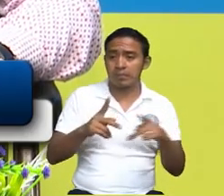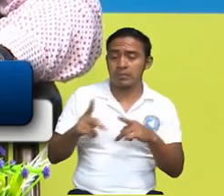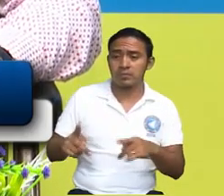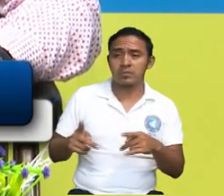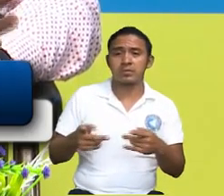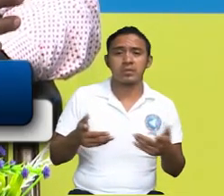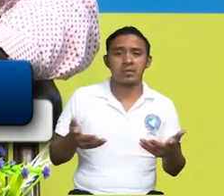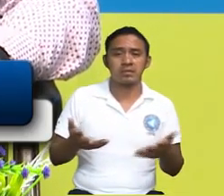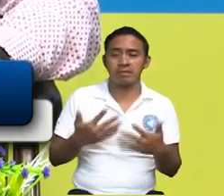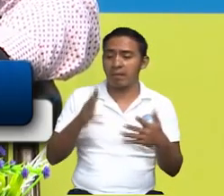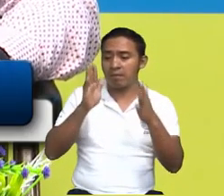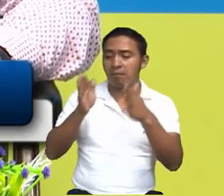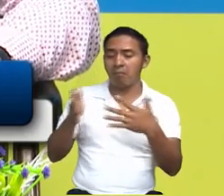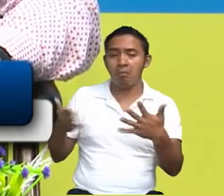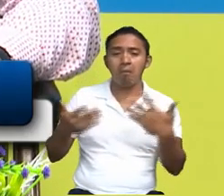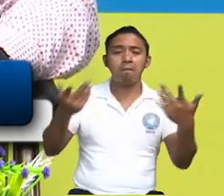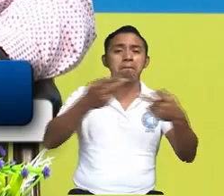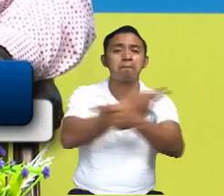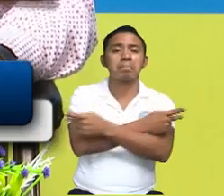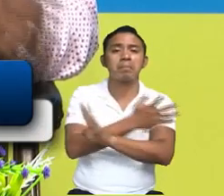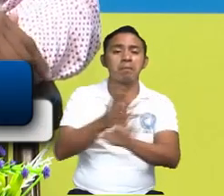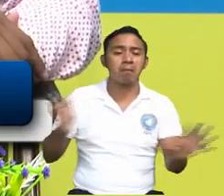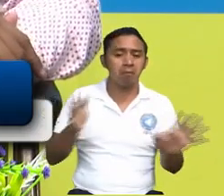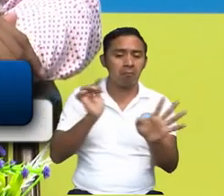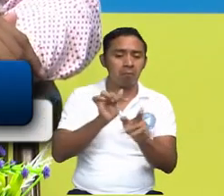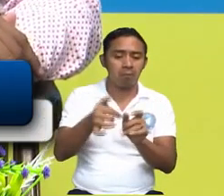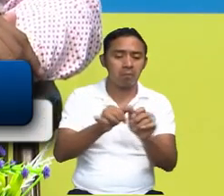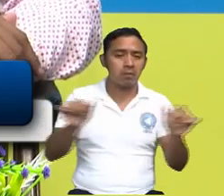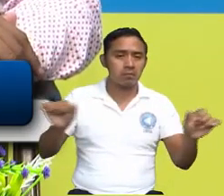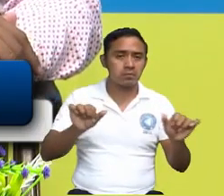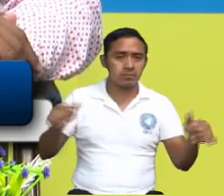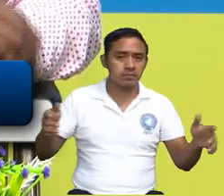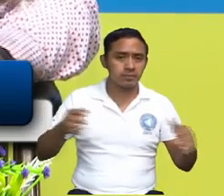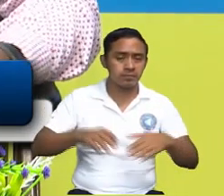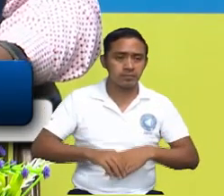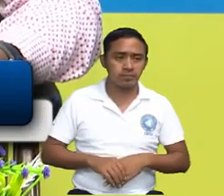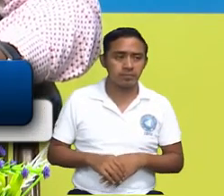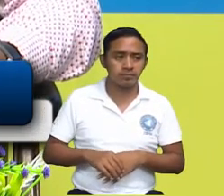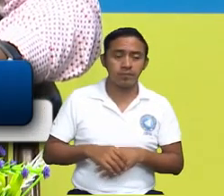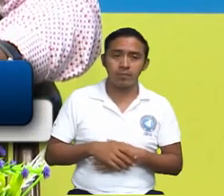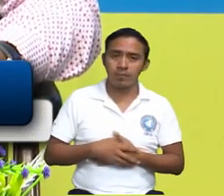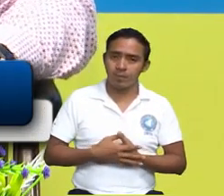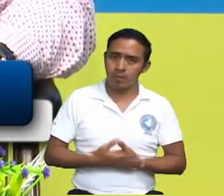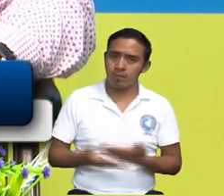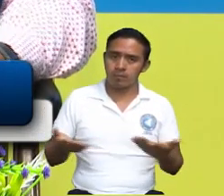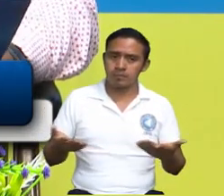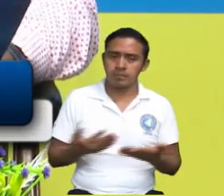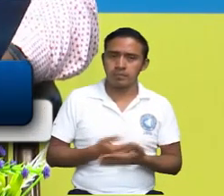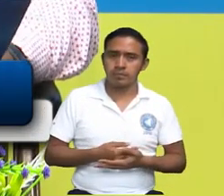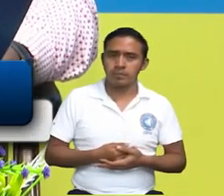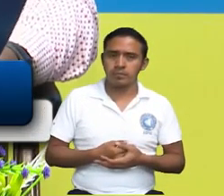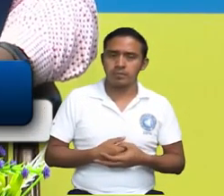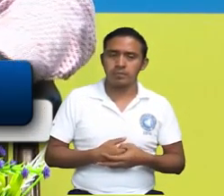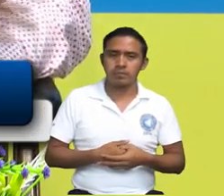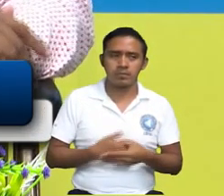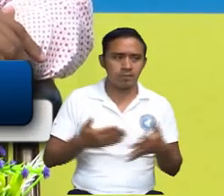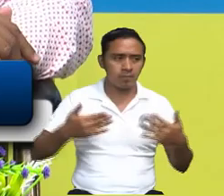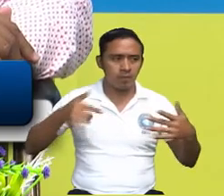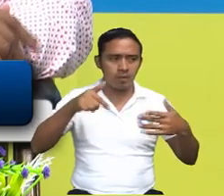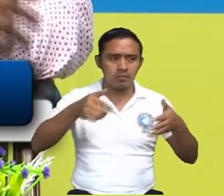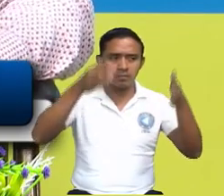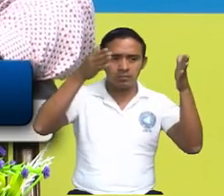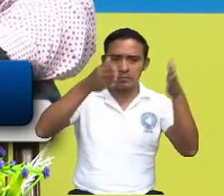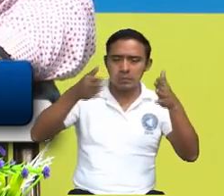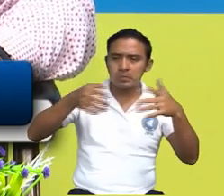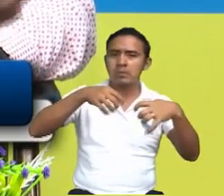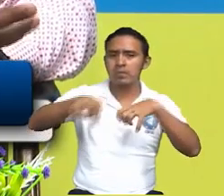humanos, ahora menos la de los animales. No se veía este tipo de